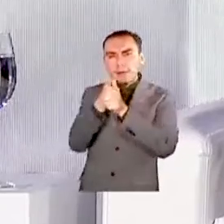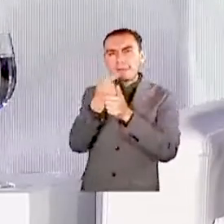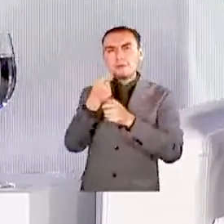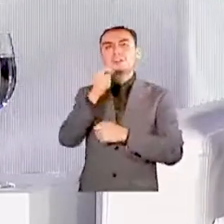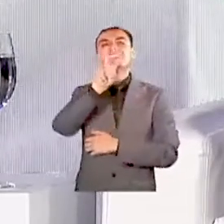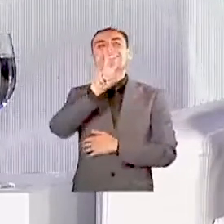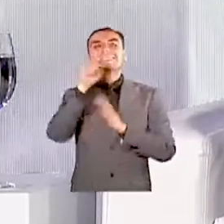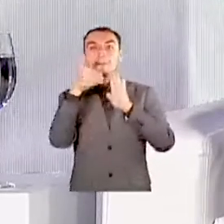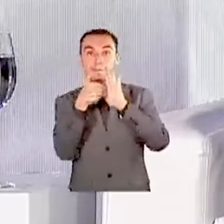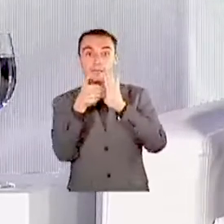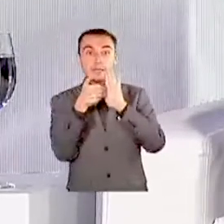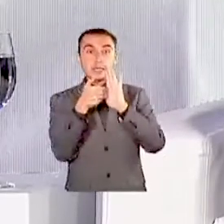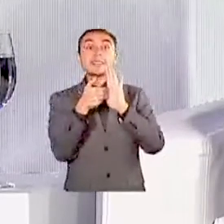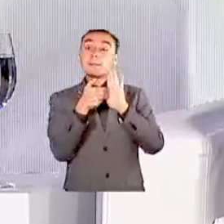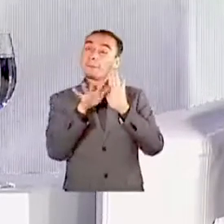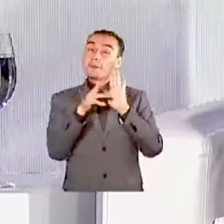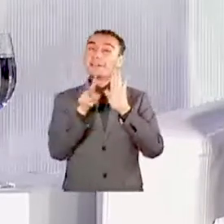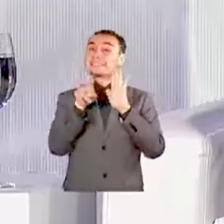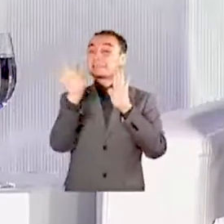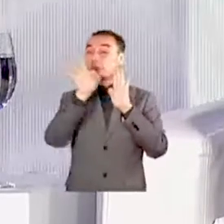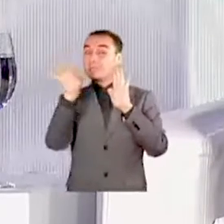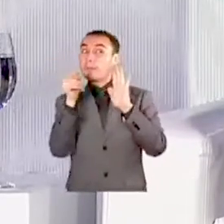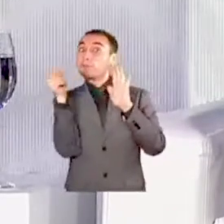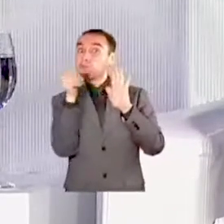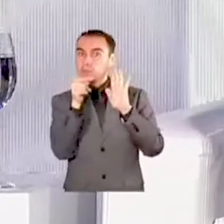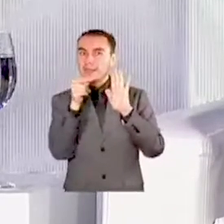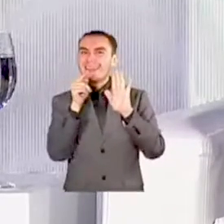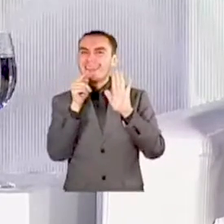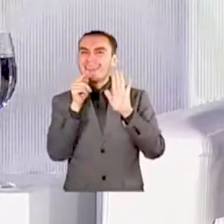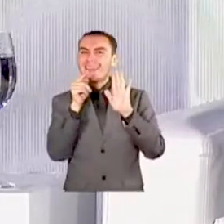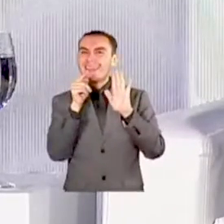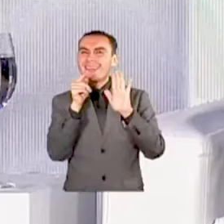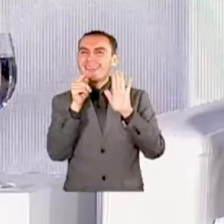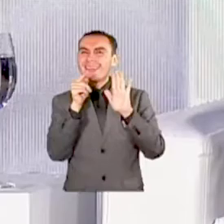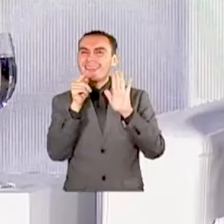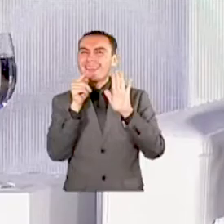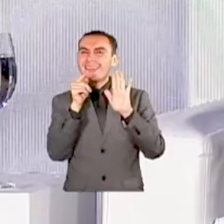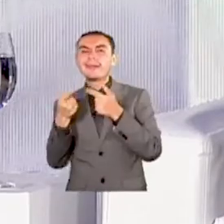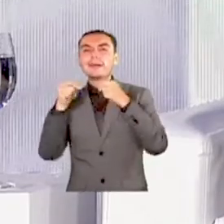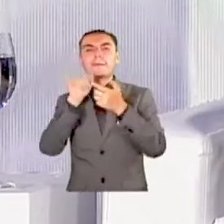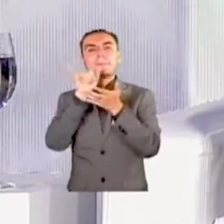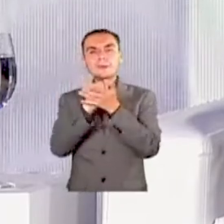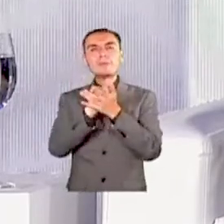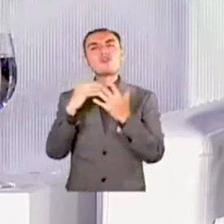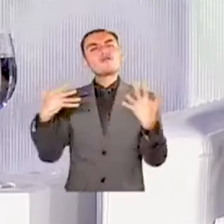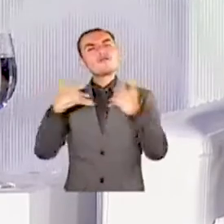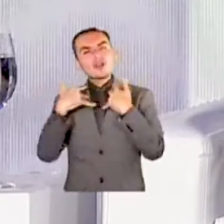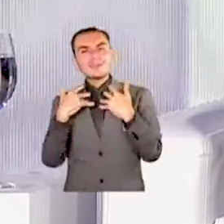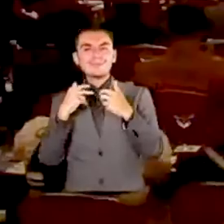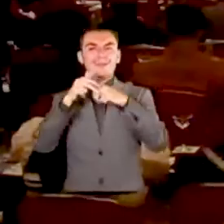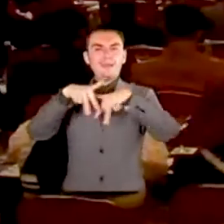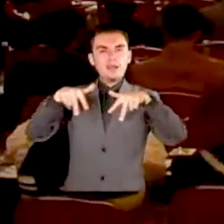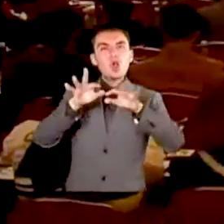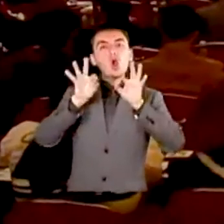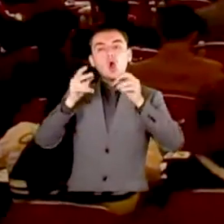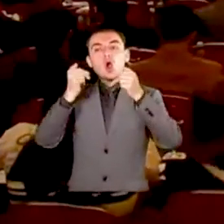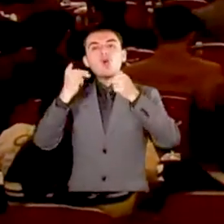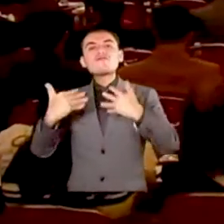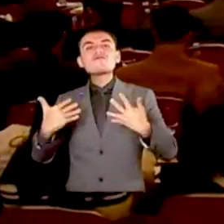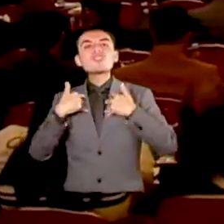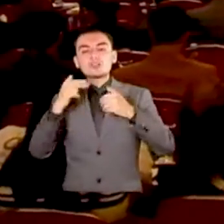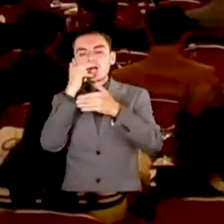del 7% de esas orientaciones fueron por temas relacionados con género o violencia contra